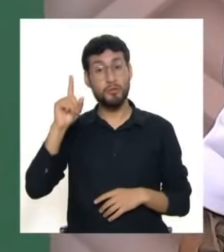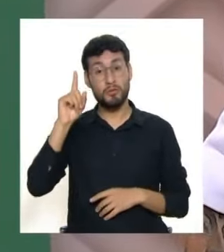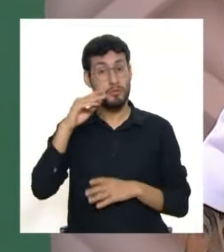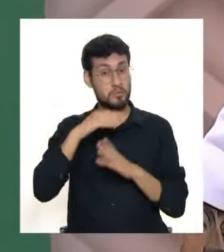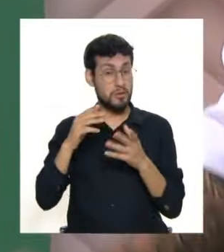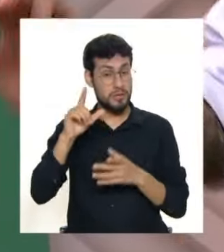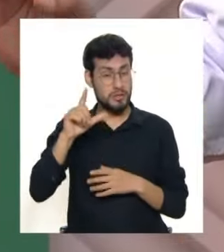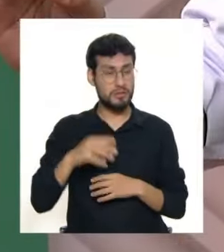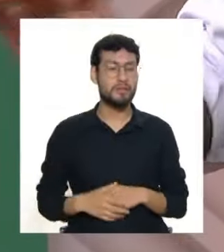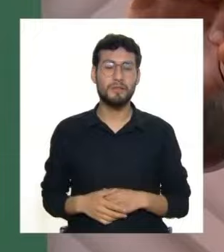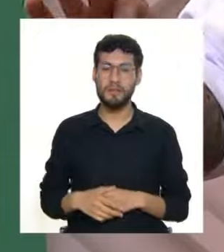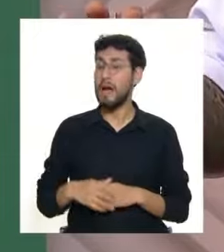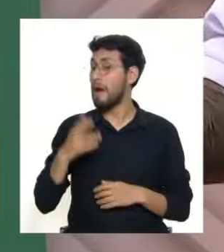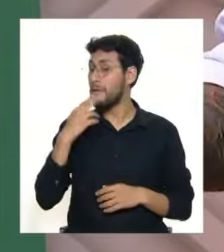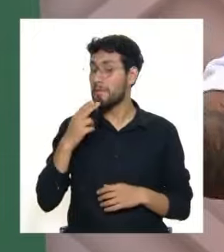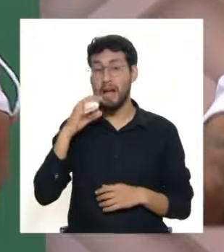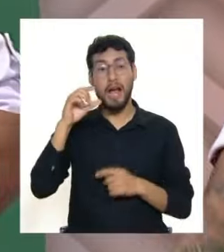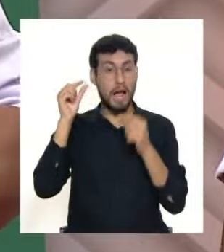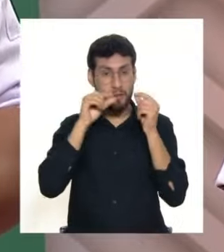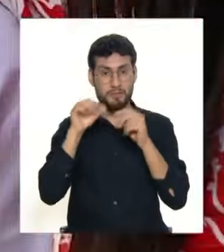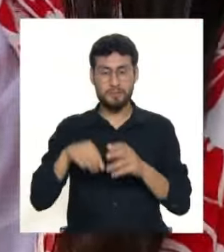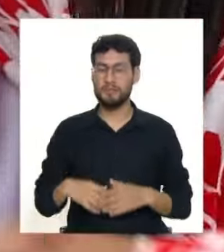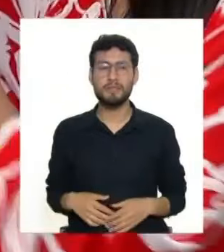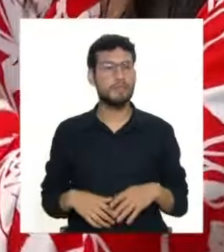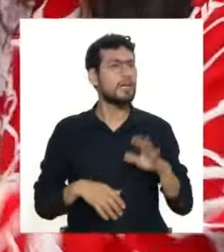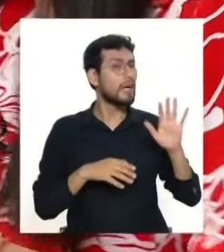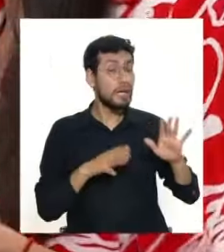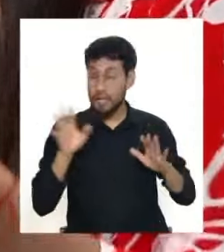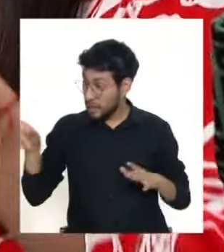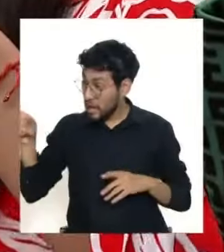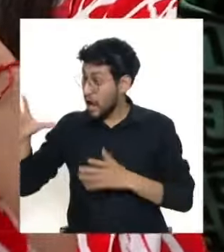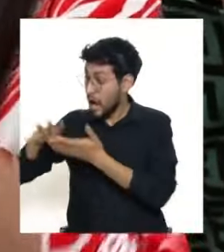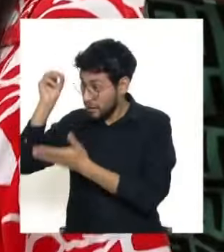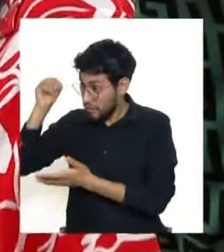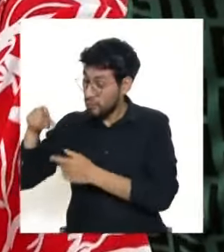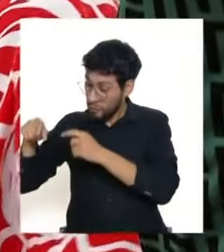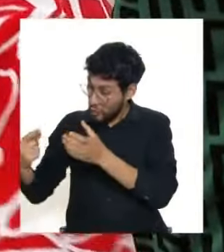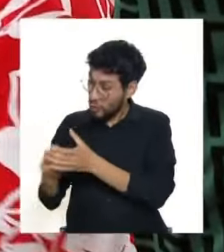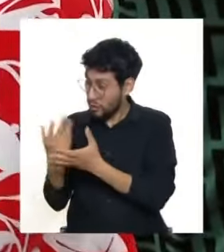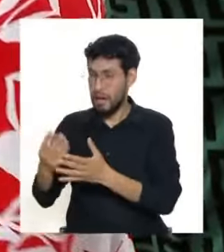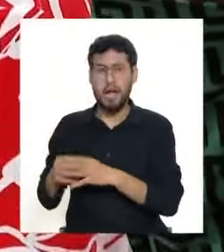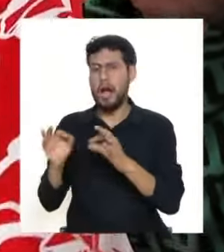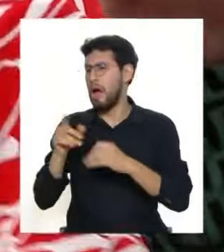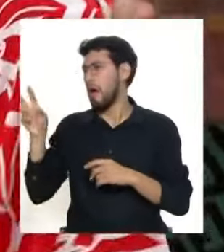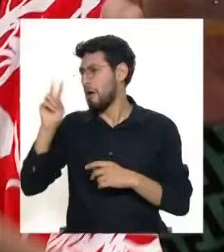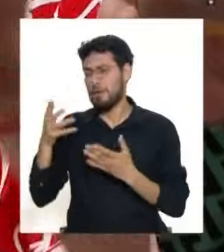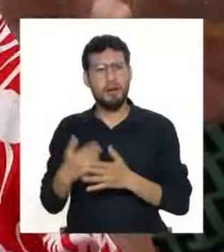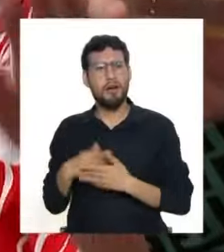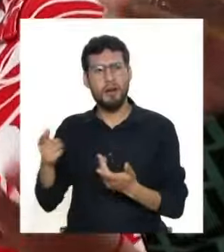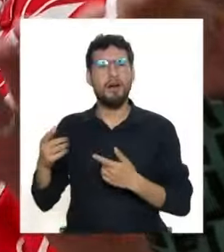Sí, sí. Escúchame. Azúcar y canela. Canela. Hijito, y clavo de olor. Tienes que aprender a hacer estos jugos, nada de jugos verdes, jugo de